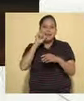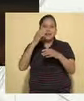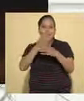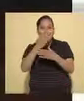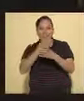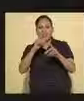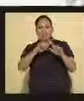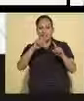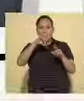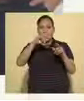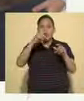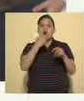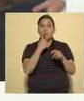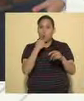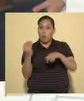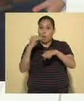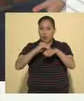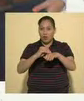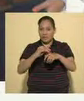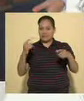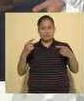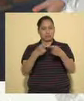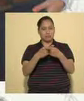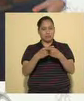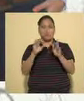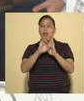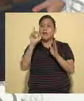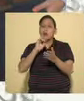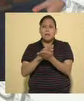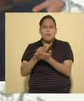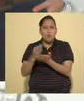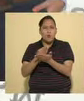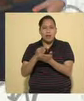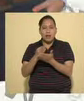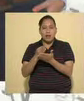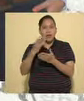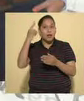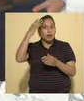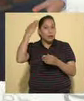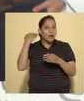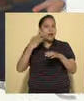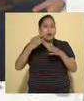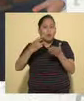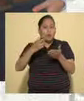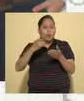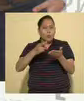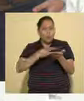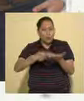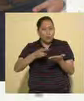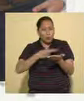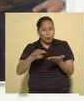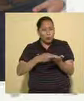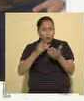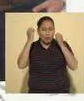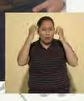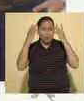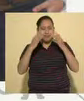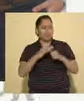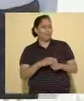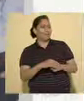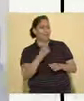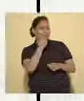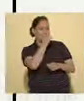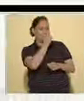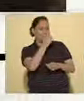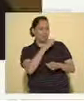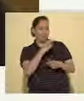que pasa cuando una mujer morena, morena, morena, se pone el pelo rubio, rubio, rubio, rubio, ¿no? Sale también de contraste y por eso